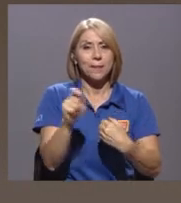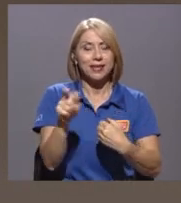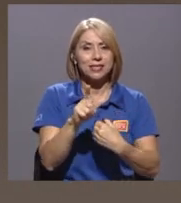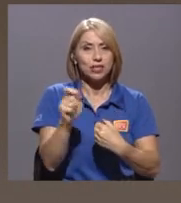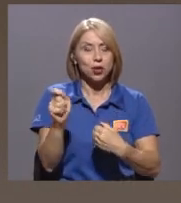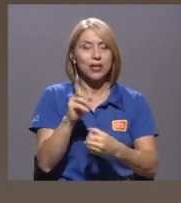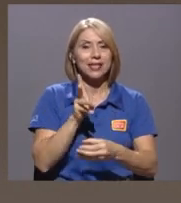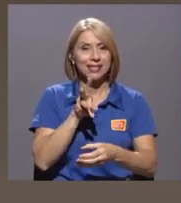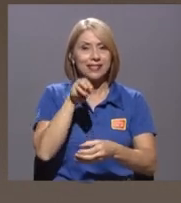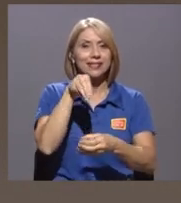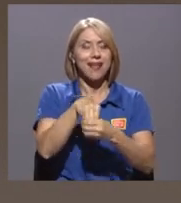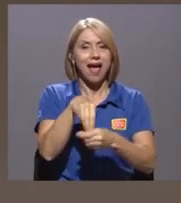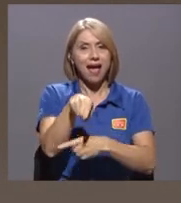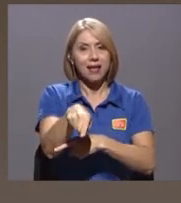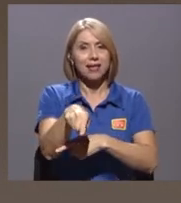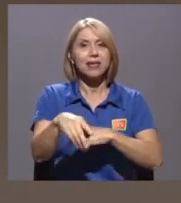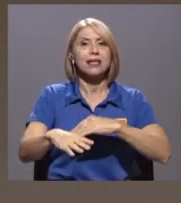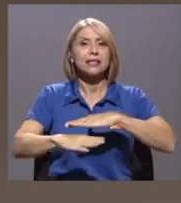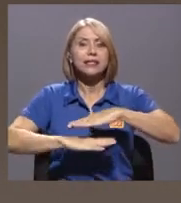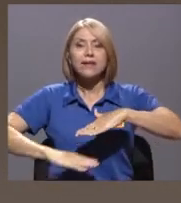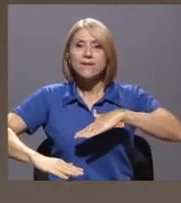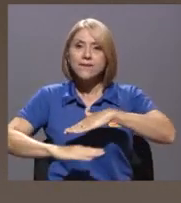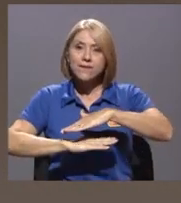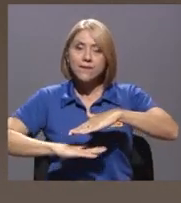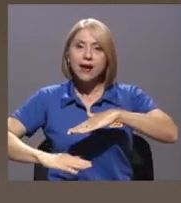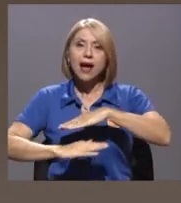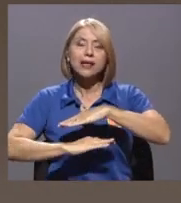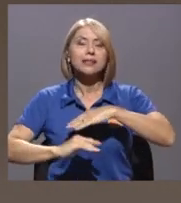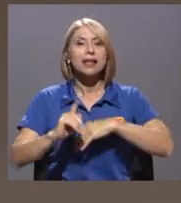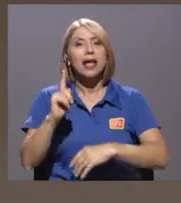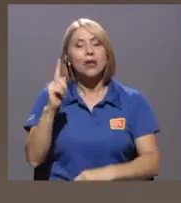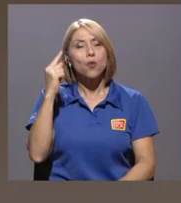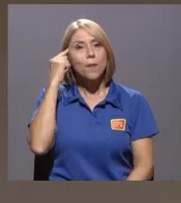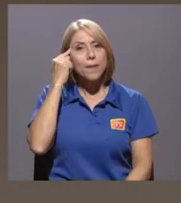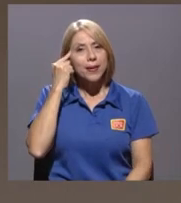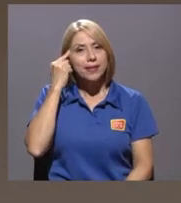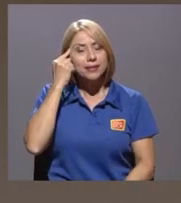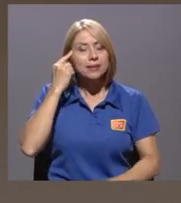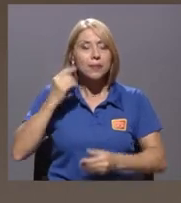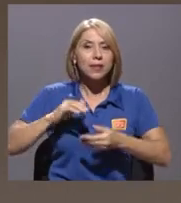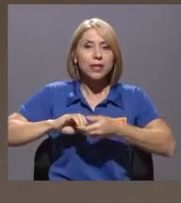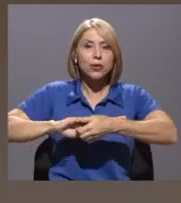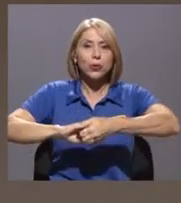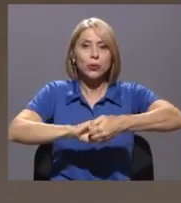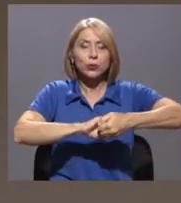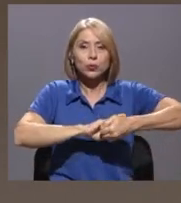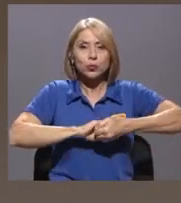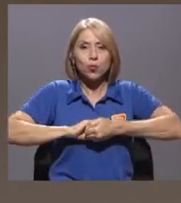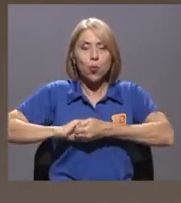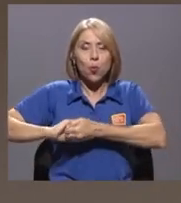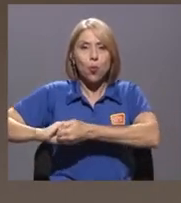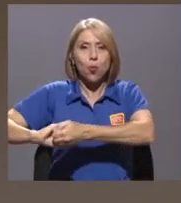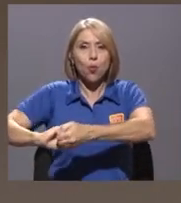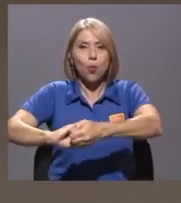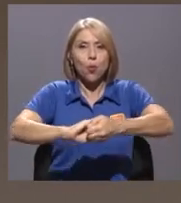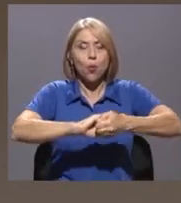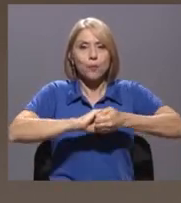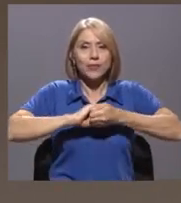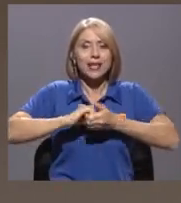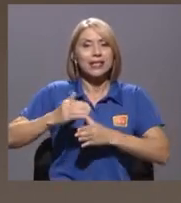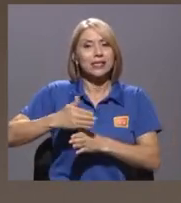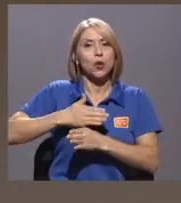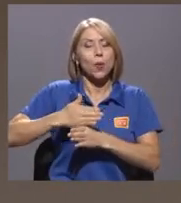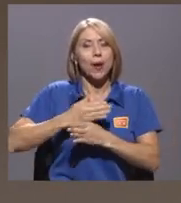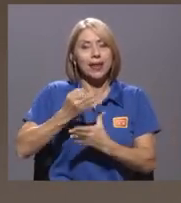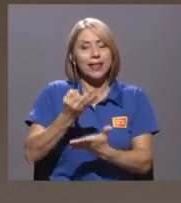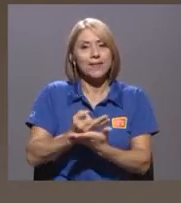se basa en un pensamiento solidario y en donde se comparte el financiamiento del sistema